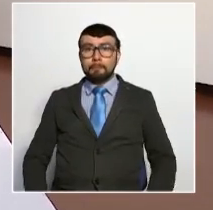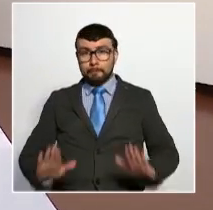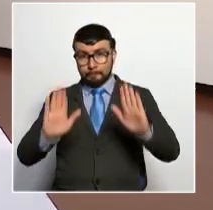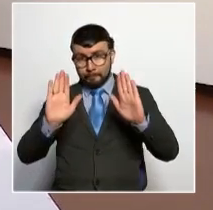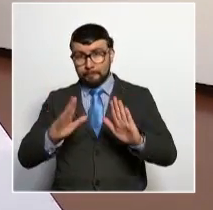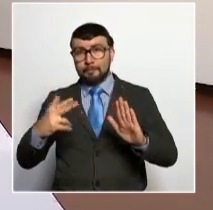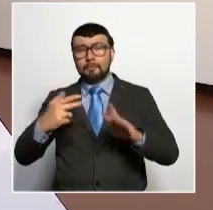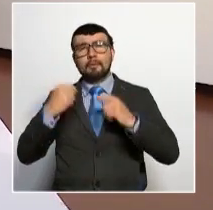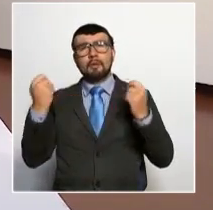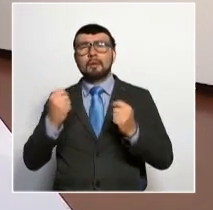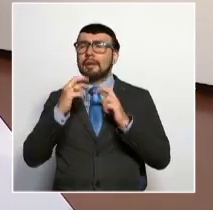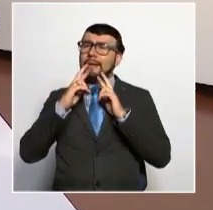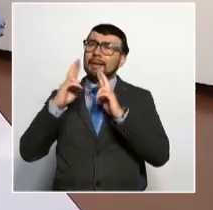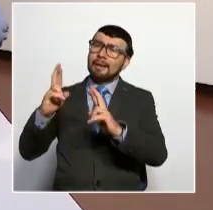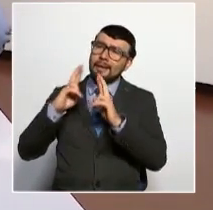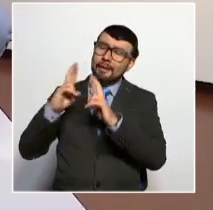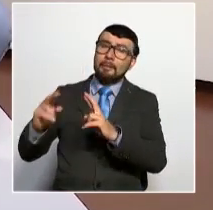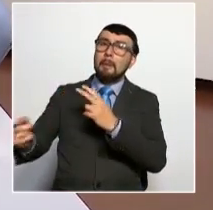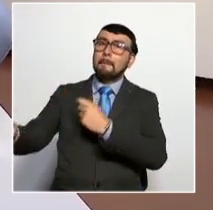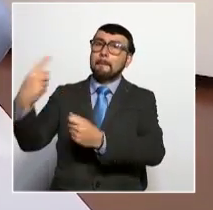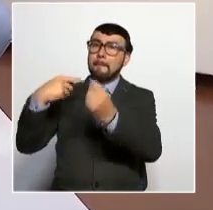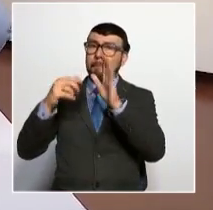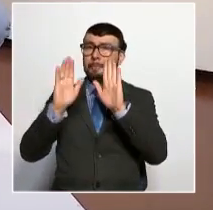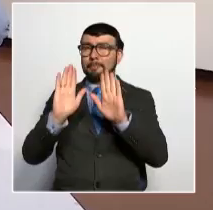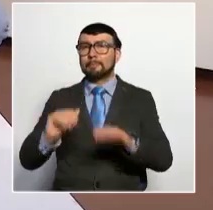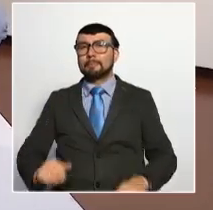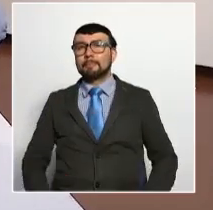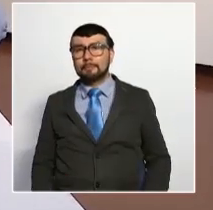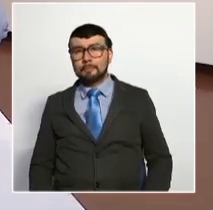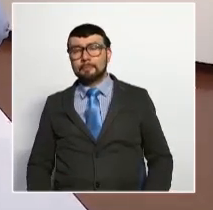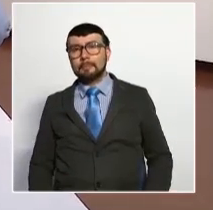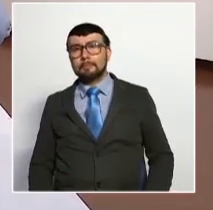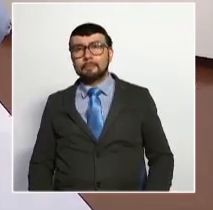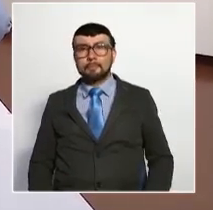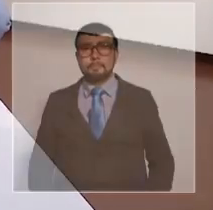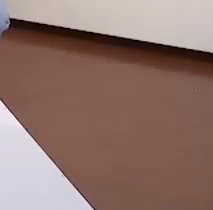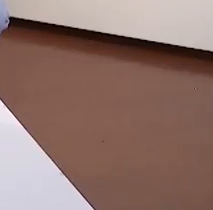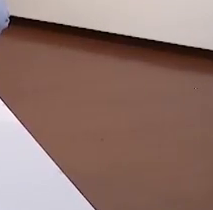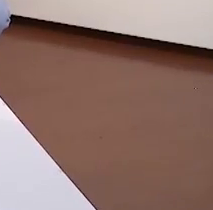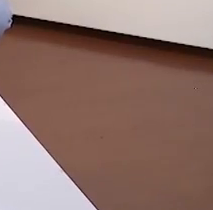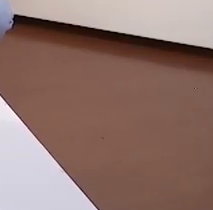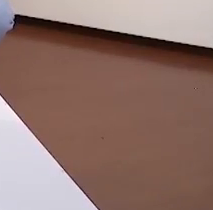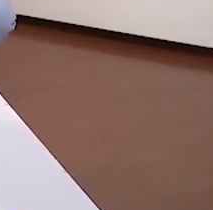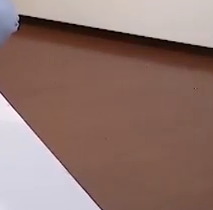para poder responder otras preguntas que tenemos en Facebook Live. Ya regresamos.